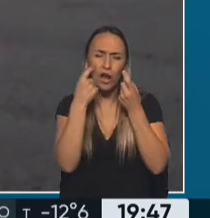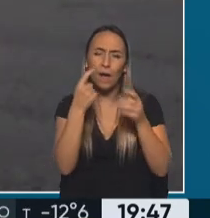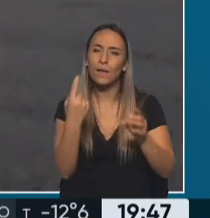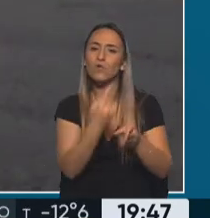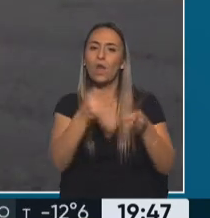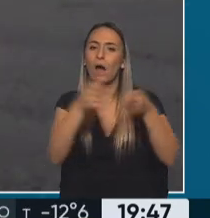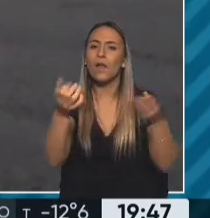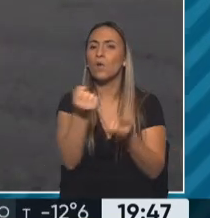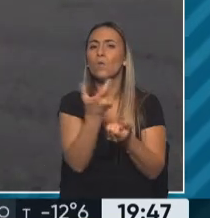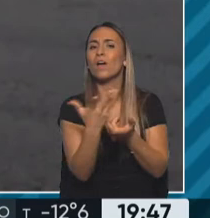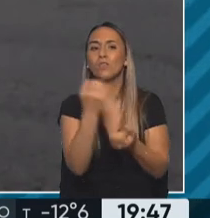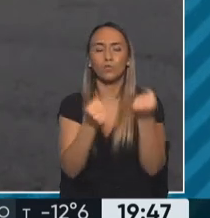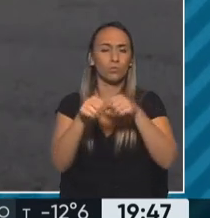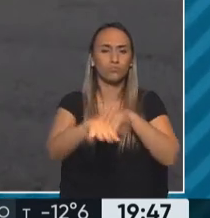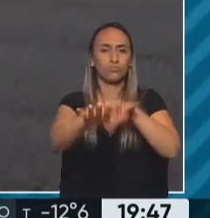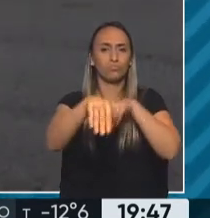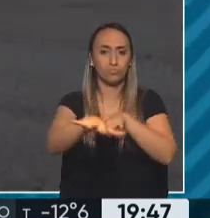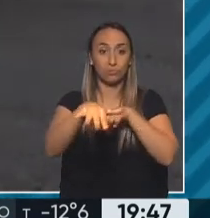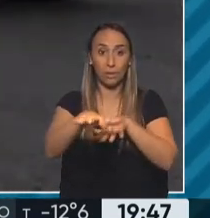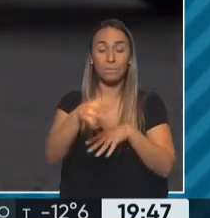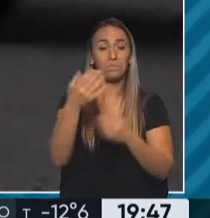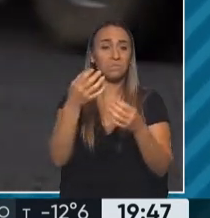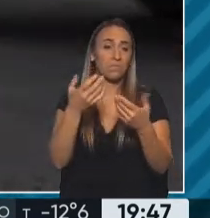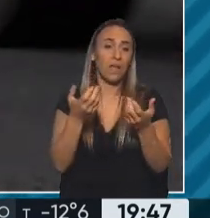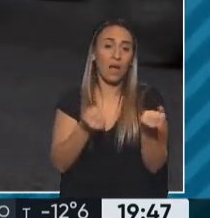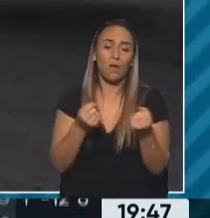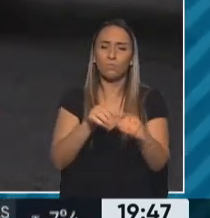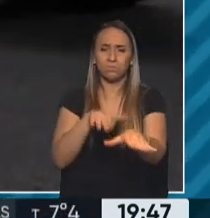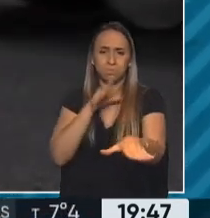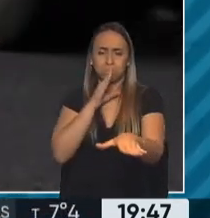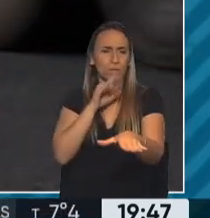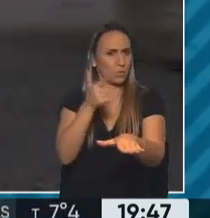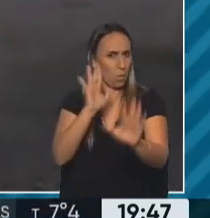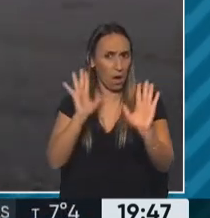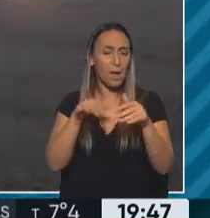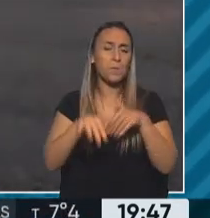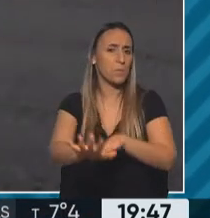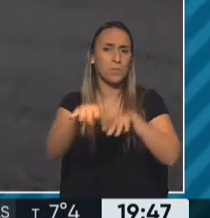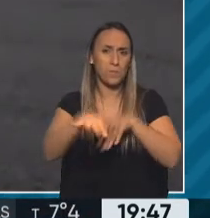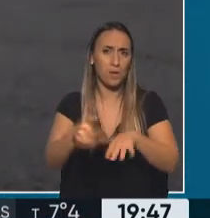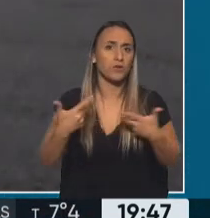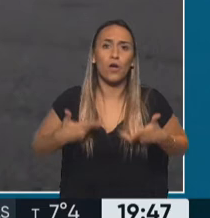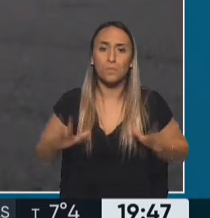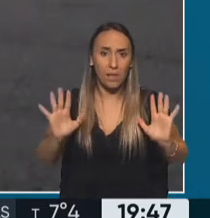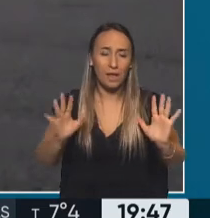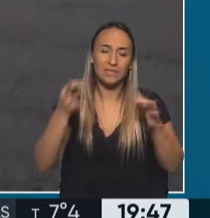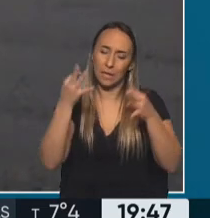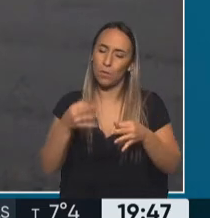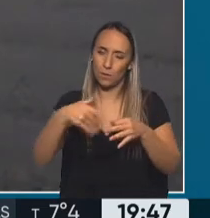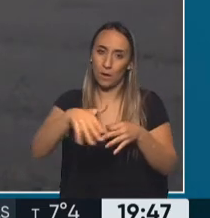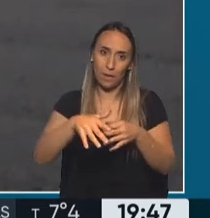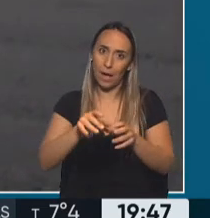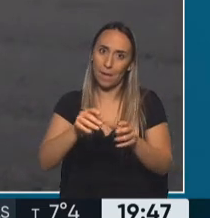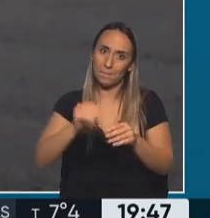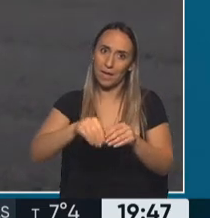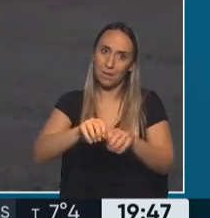vemos el tránsito fluye seguramente en las próximas horas esto va a aumentar en la